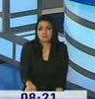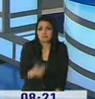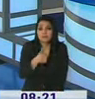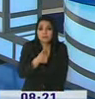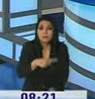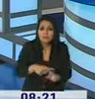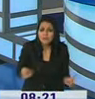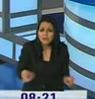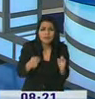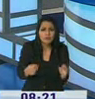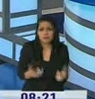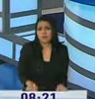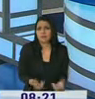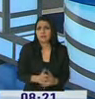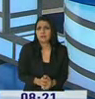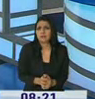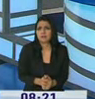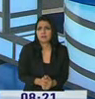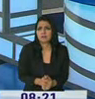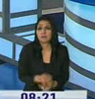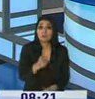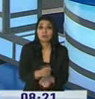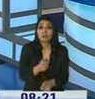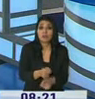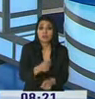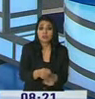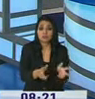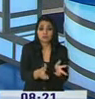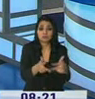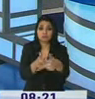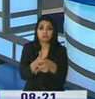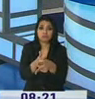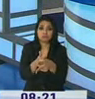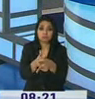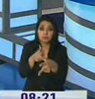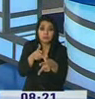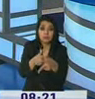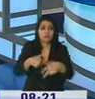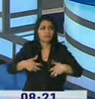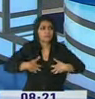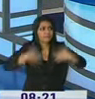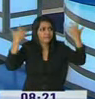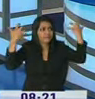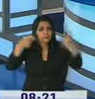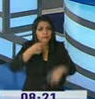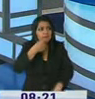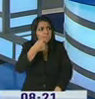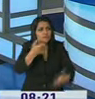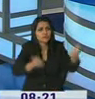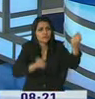pero terrible. Lo cual se quedó en la intersección a la media vía. El reclamo se lo hizo al chofer del